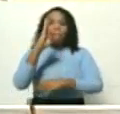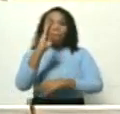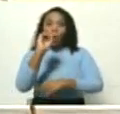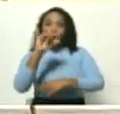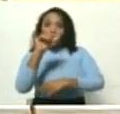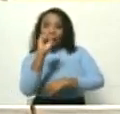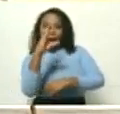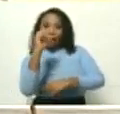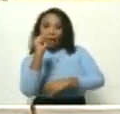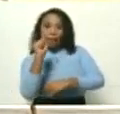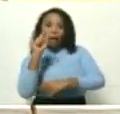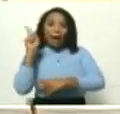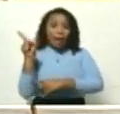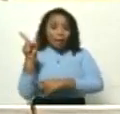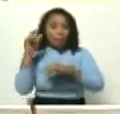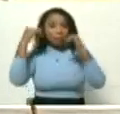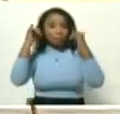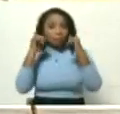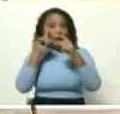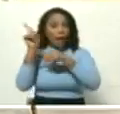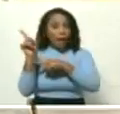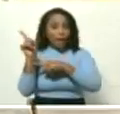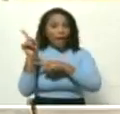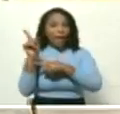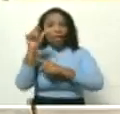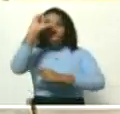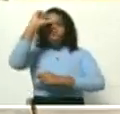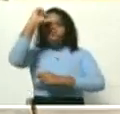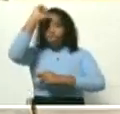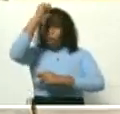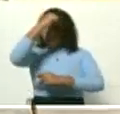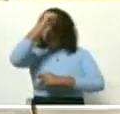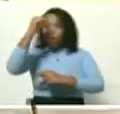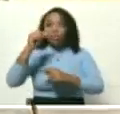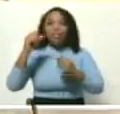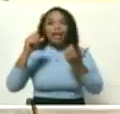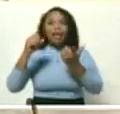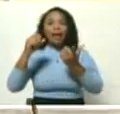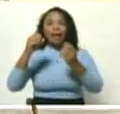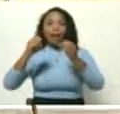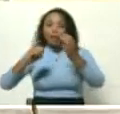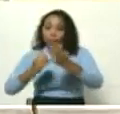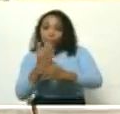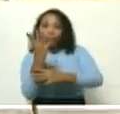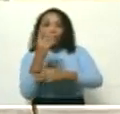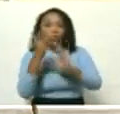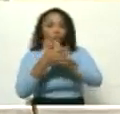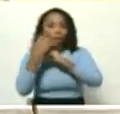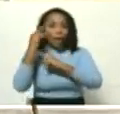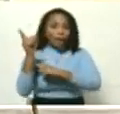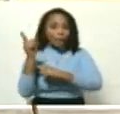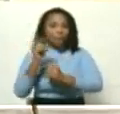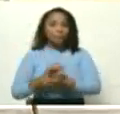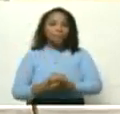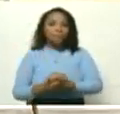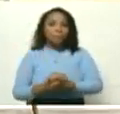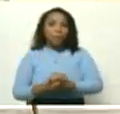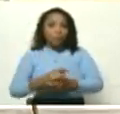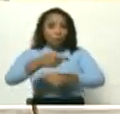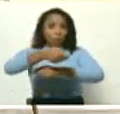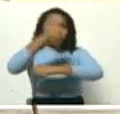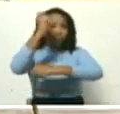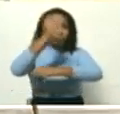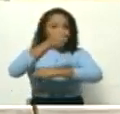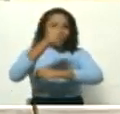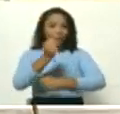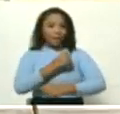estará celebrando el Domingo de Ramos. Ya vi un video por allí con el gobernador de Miranda, con los palmeros de Chacao,